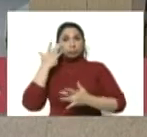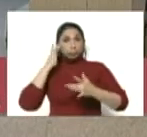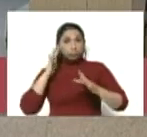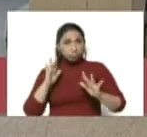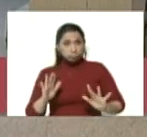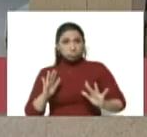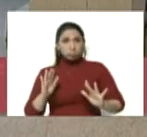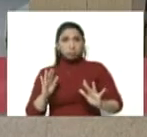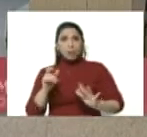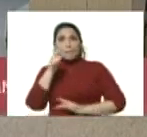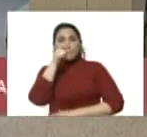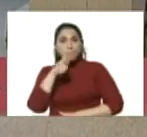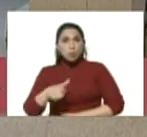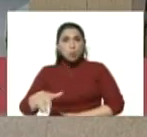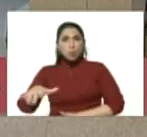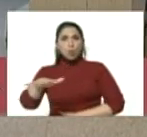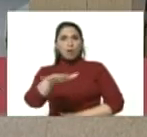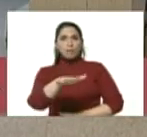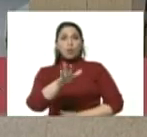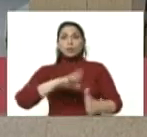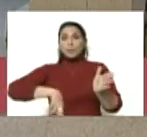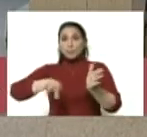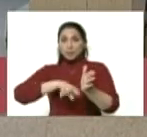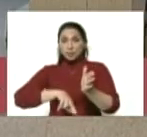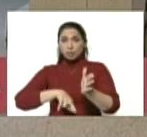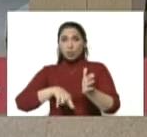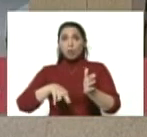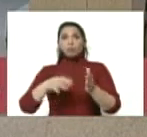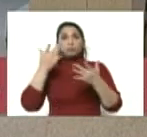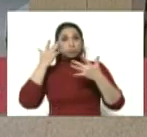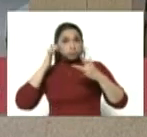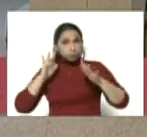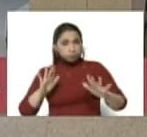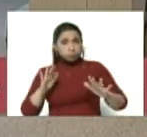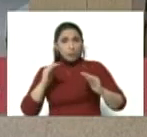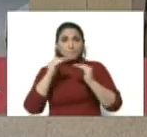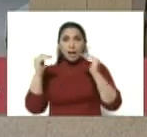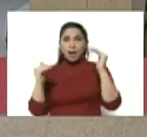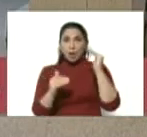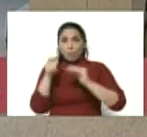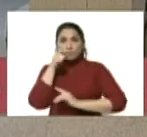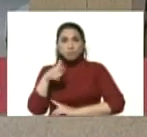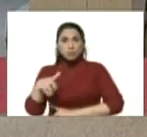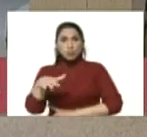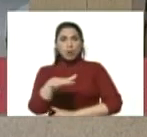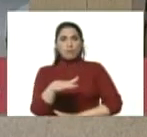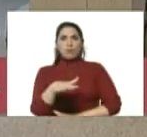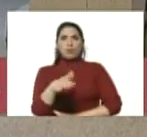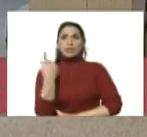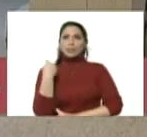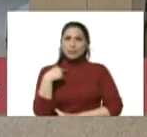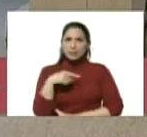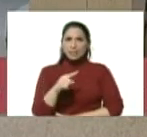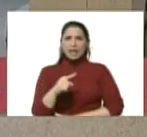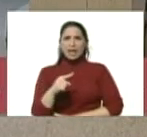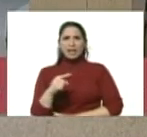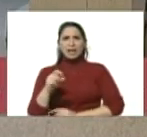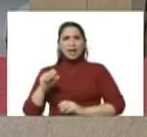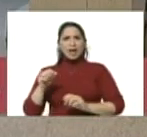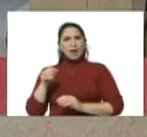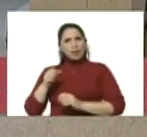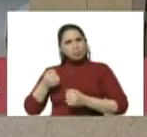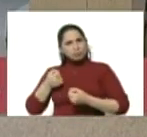bajo de la población, repito, relativamente bajo de la población, tiene anticuerpos contra